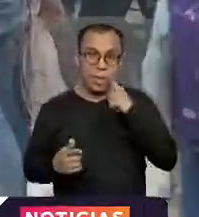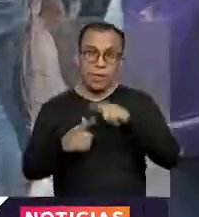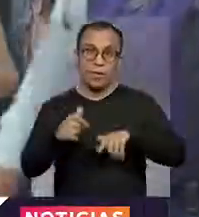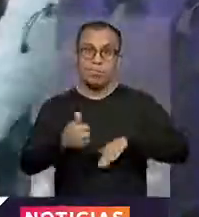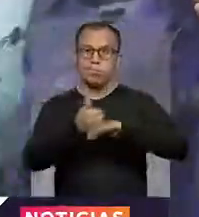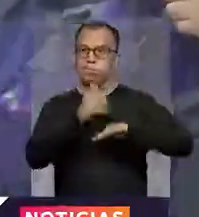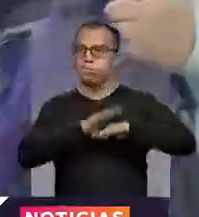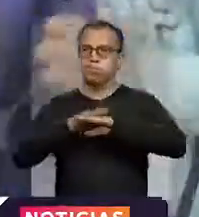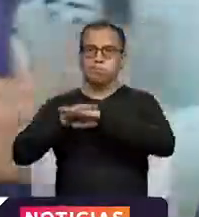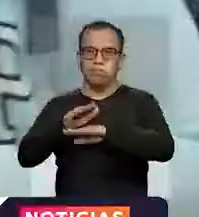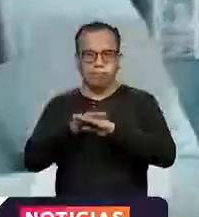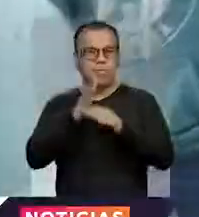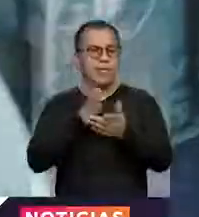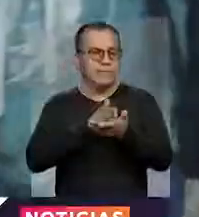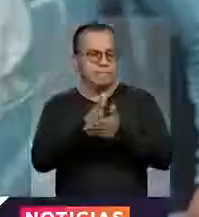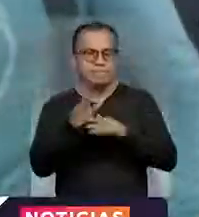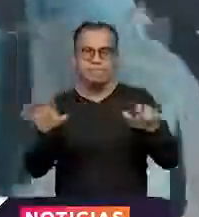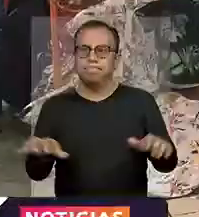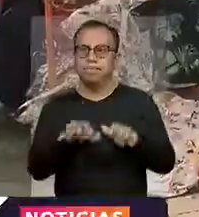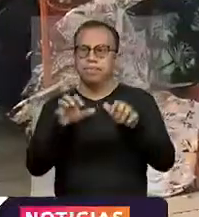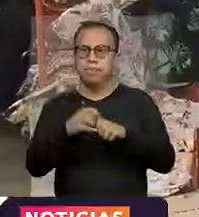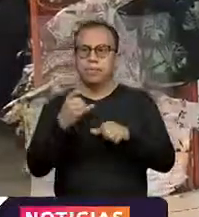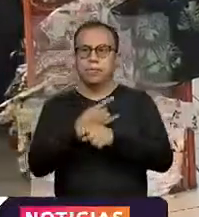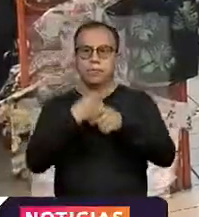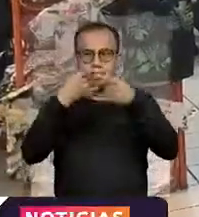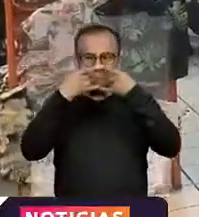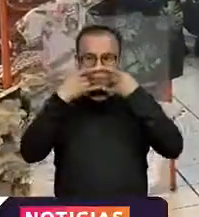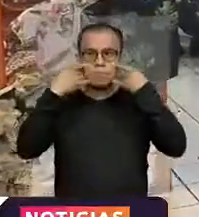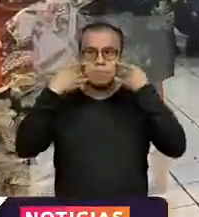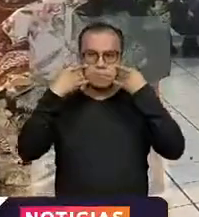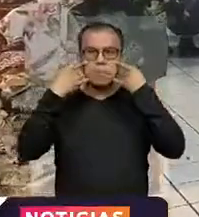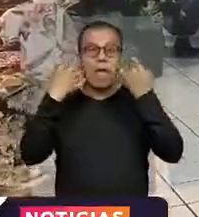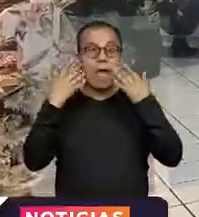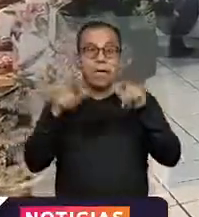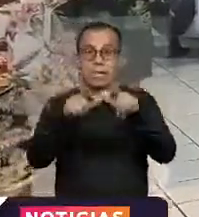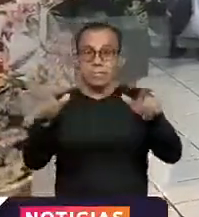autoridades es a que sigan haciendo uso de tapabocas aún en espacios abiertos.